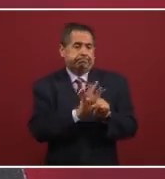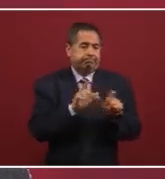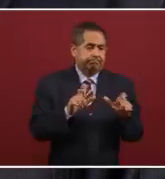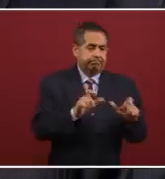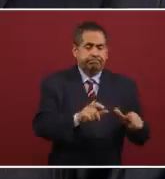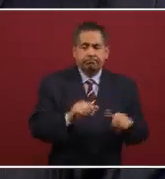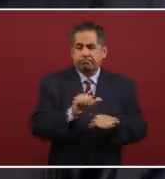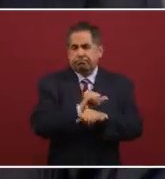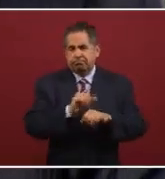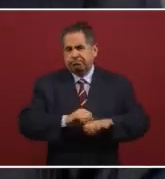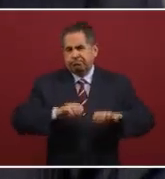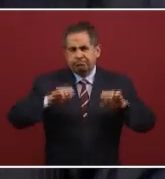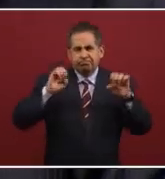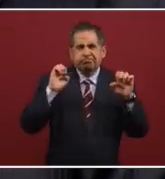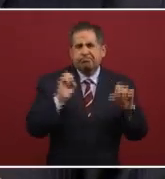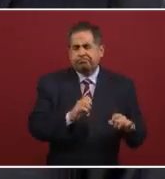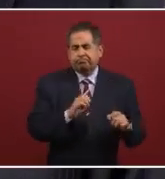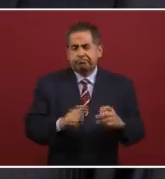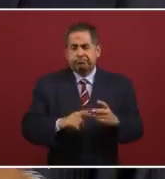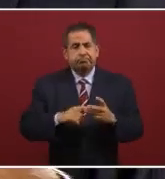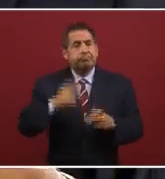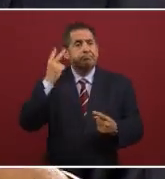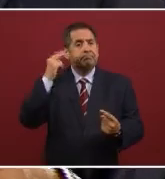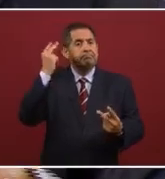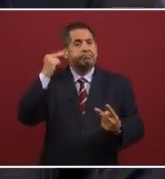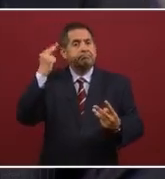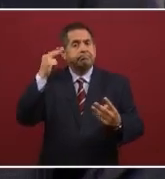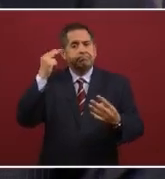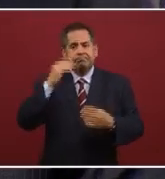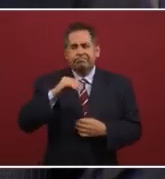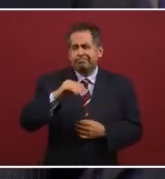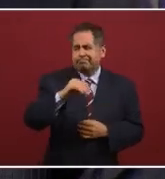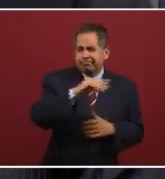de lujo, de los viajes al extranjero,